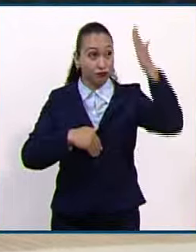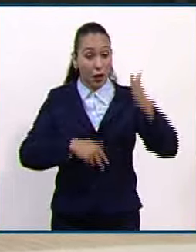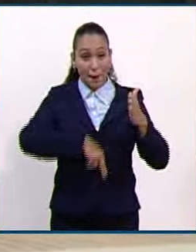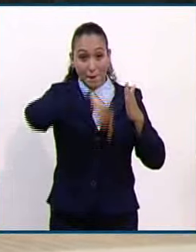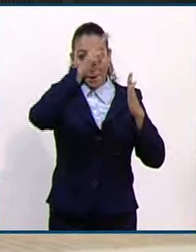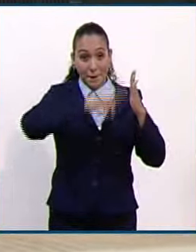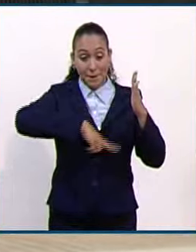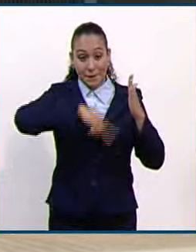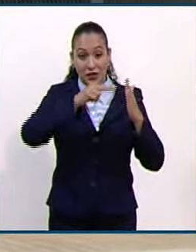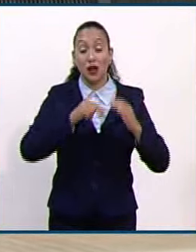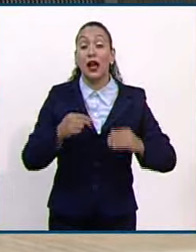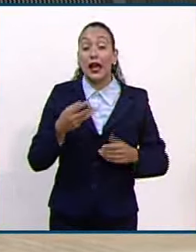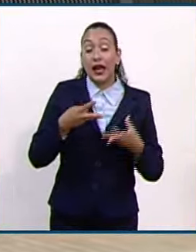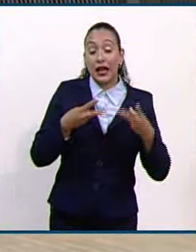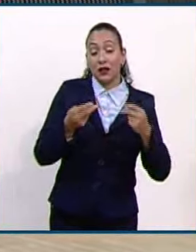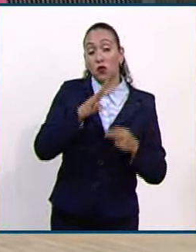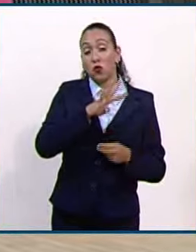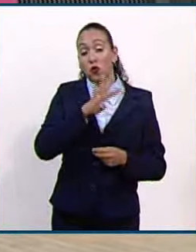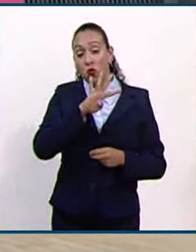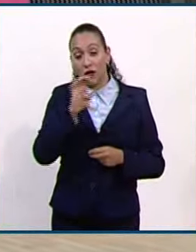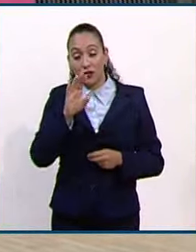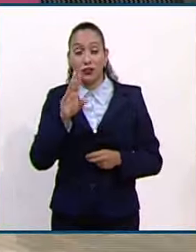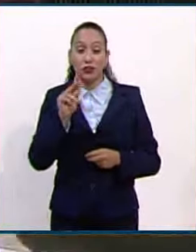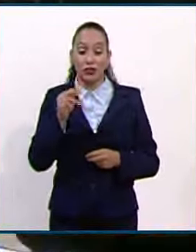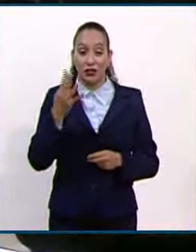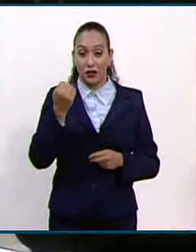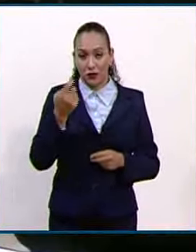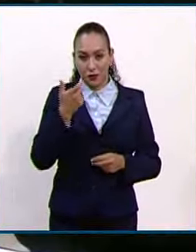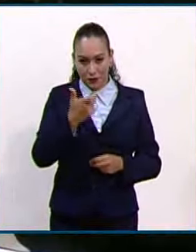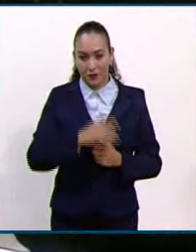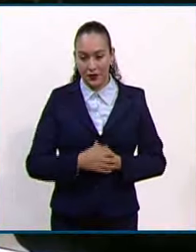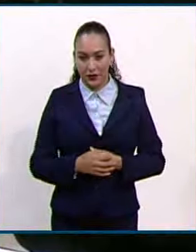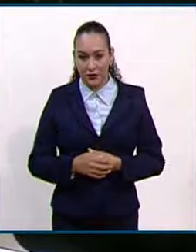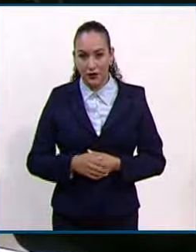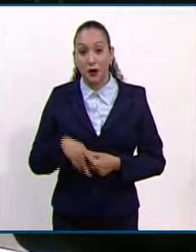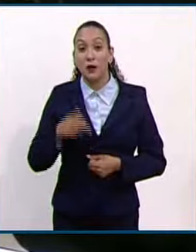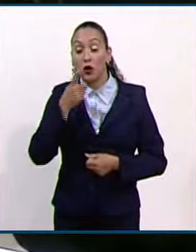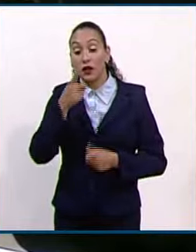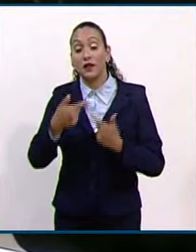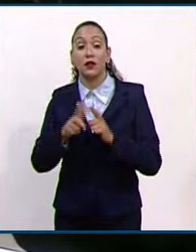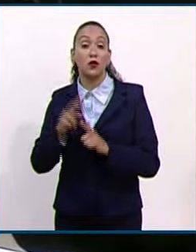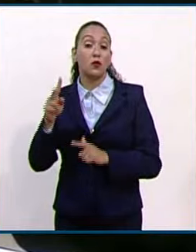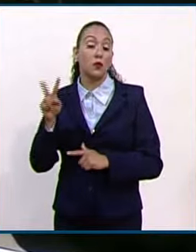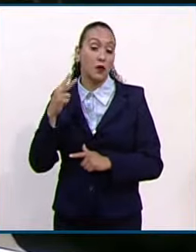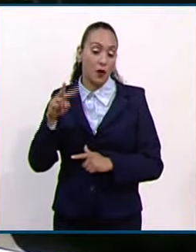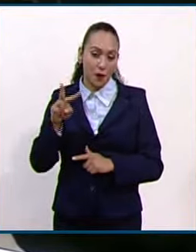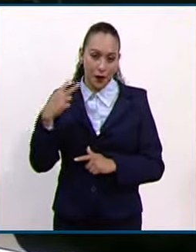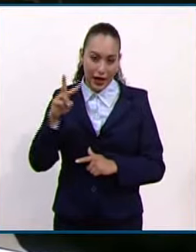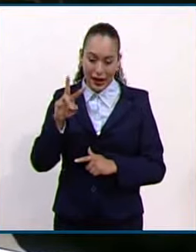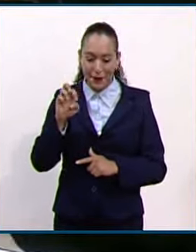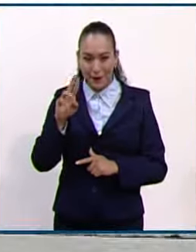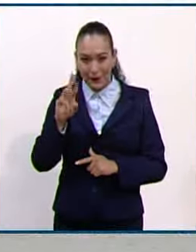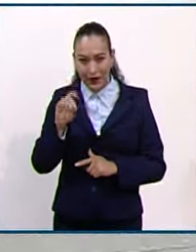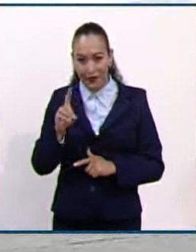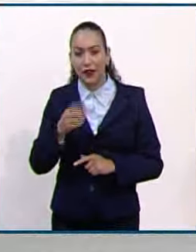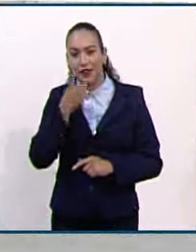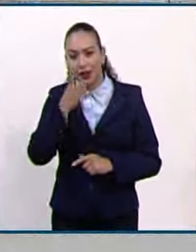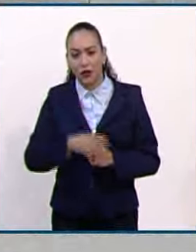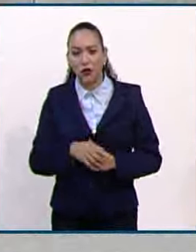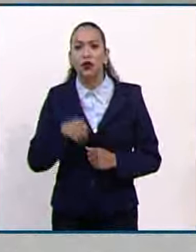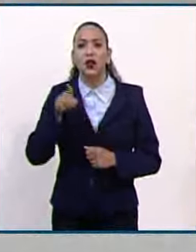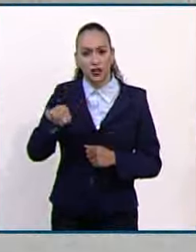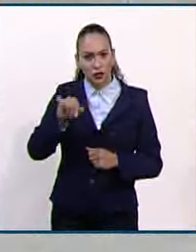en 4,689 pesos. Pues contrario a lo que afirma el Partido Verde, el INE sí fue exhaustivo y sí motivó